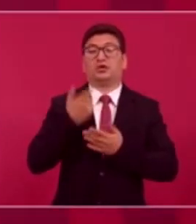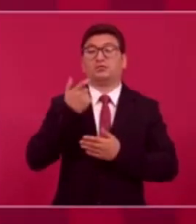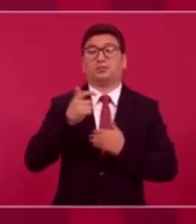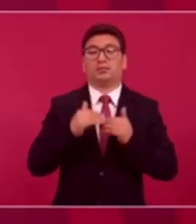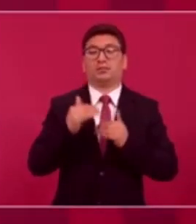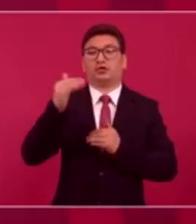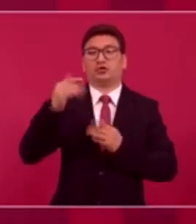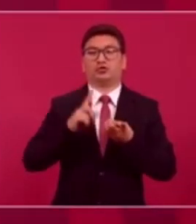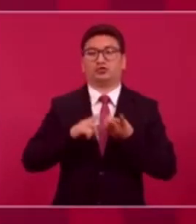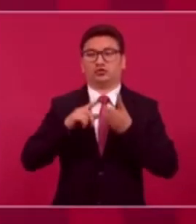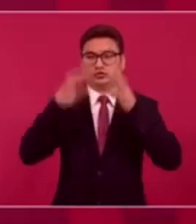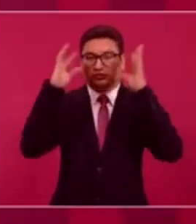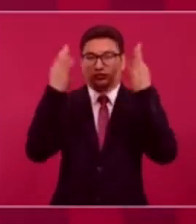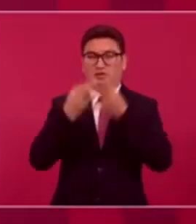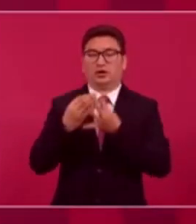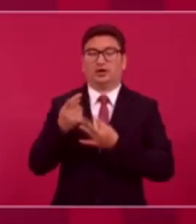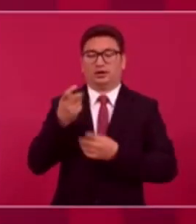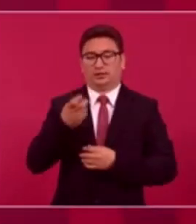en aduanas,